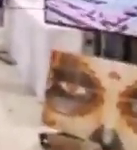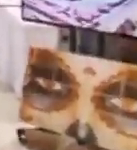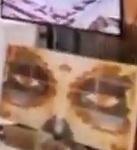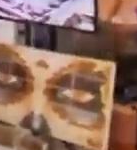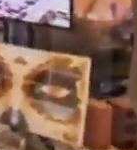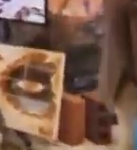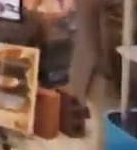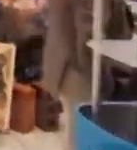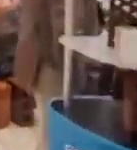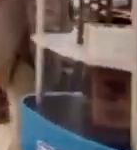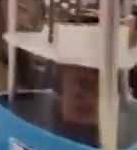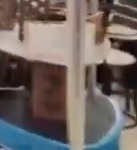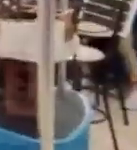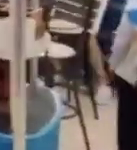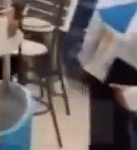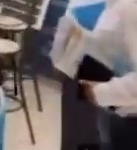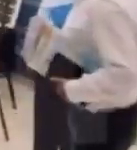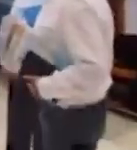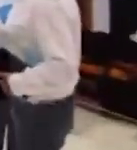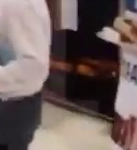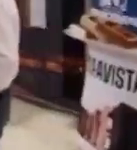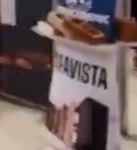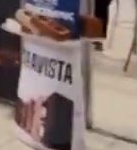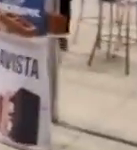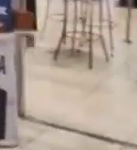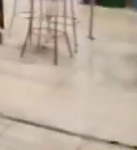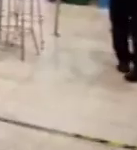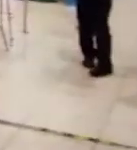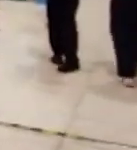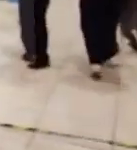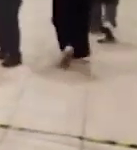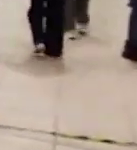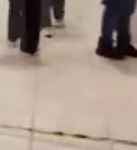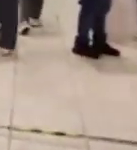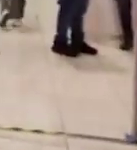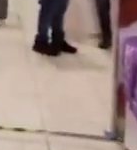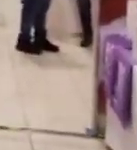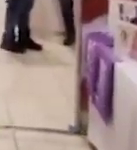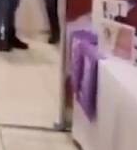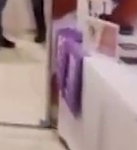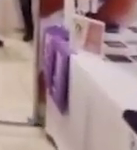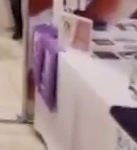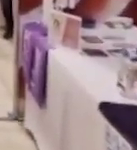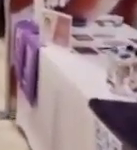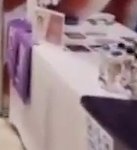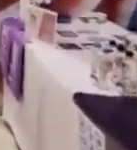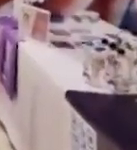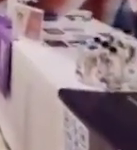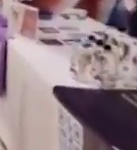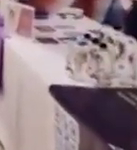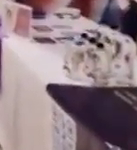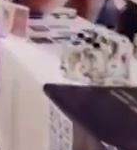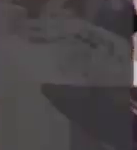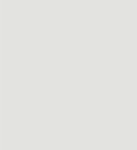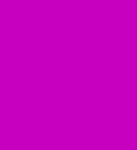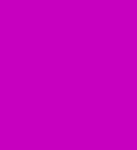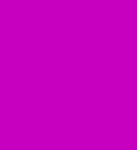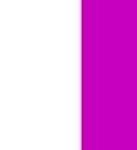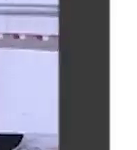Inaugura la gobernadora Lorena Cuellar Cisneros la tercera edición del Foro de Proveeduría y Crédito Mujeres 2024.